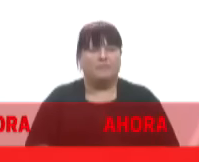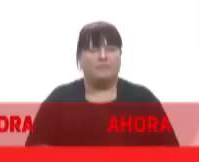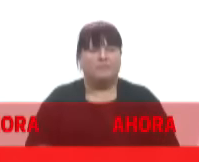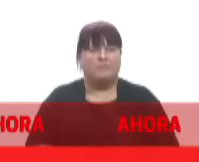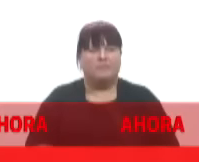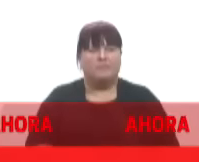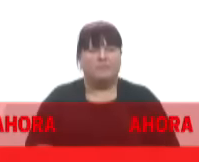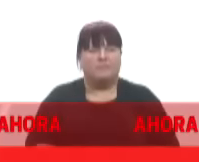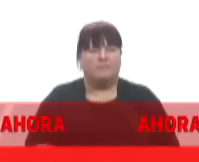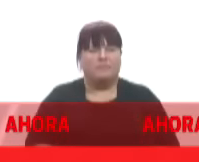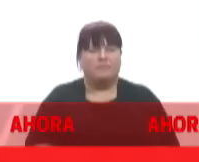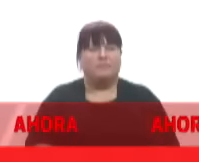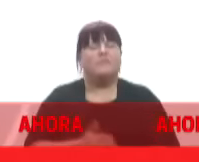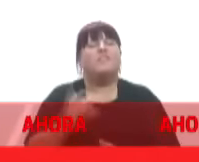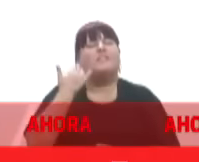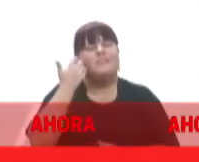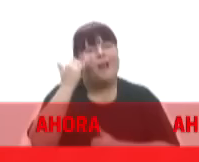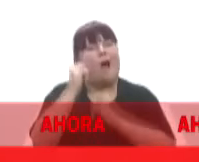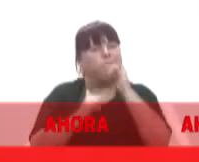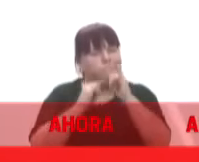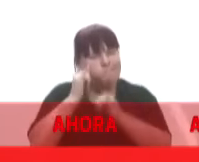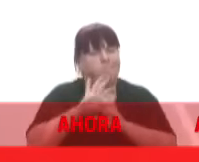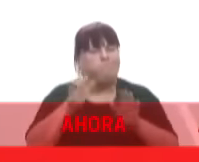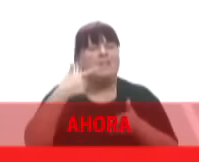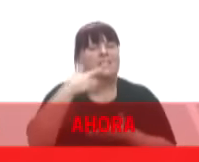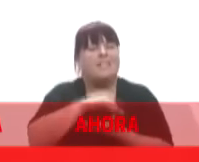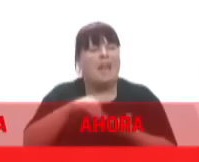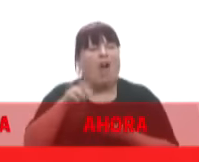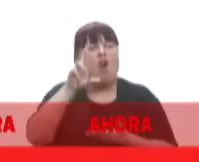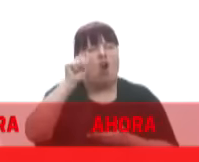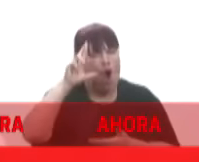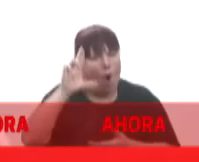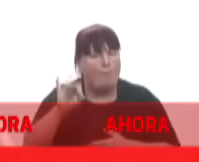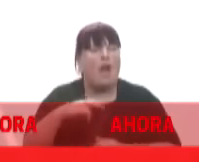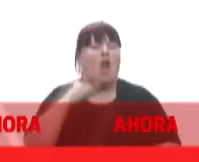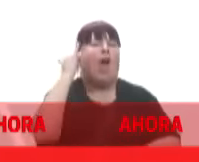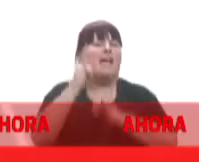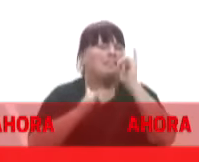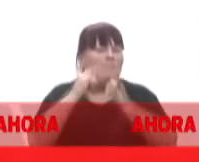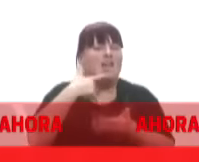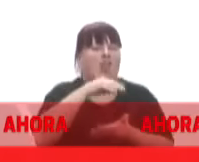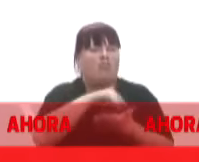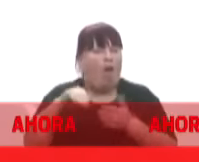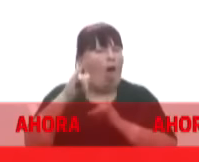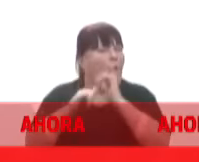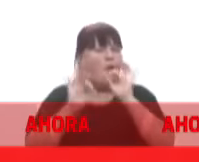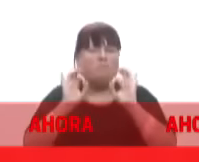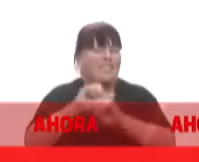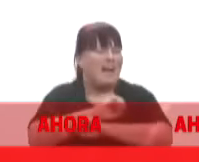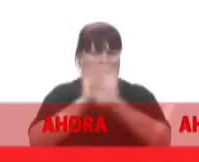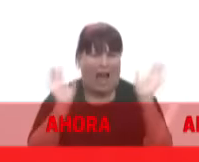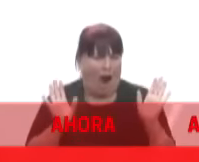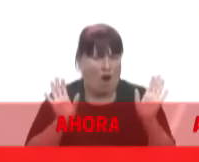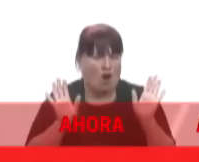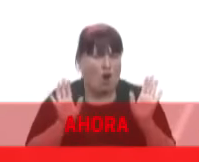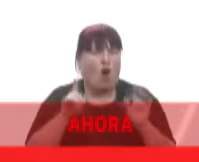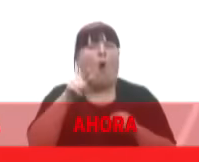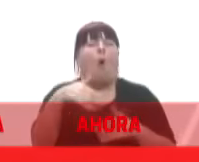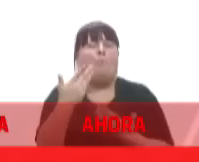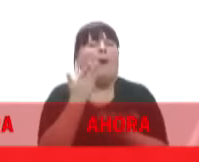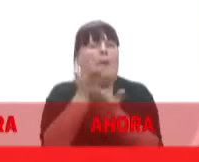Háblanle el micrófono. Háblanle, por favor. Lo hablamos, lo explicó el senador Romero, lo explicaron varios senadores y está clarísimo. Él puede hacer